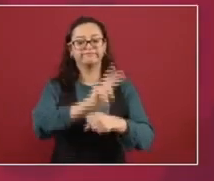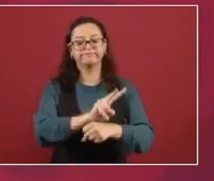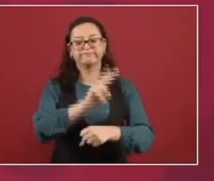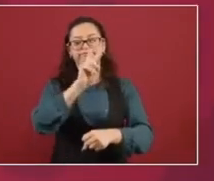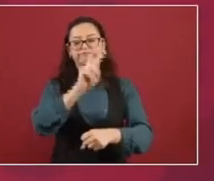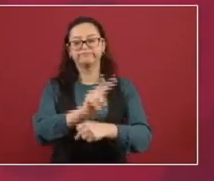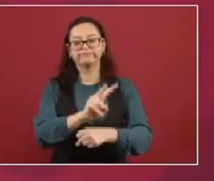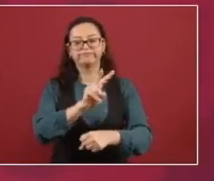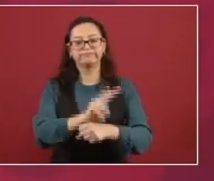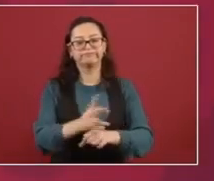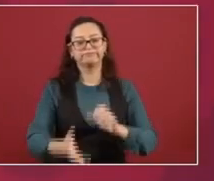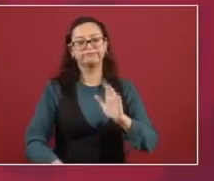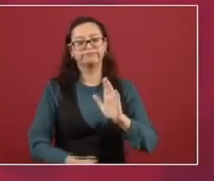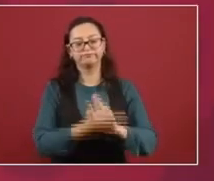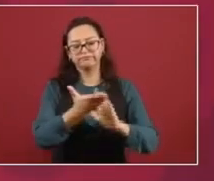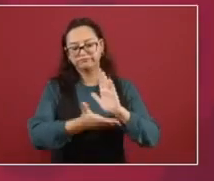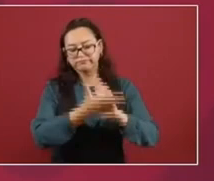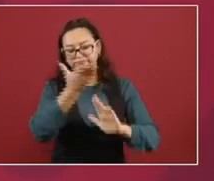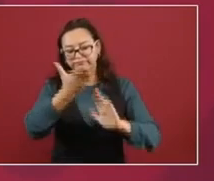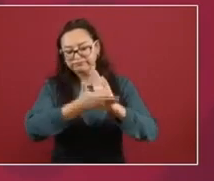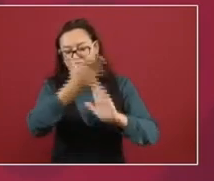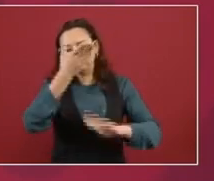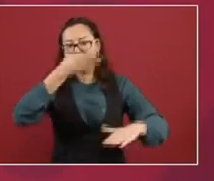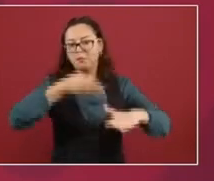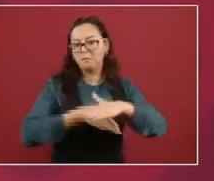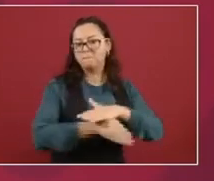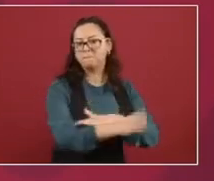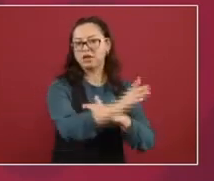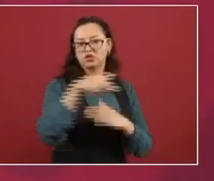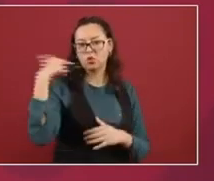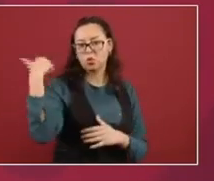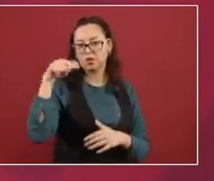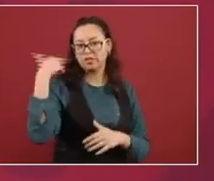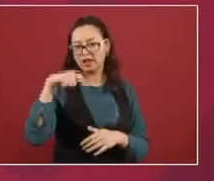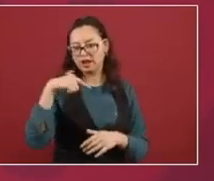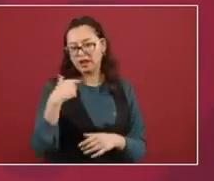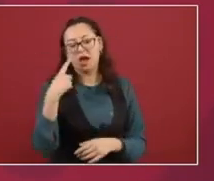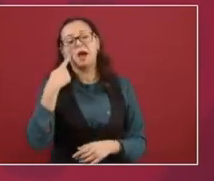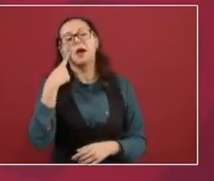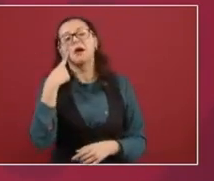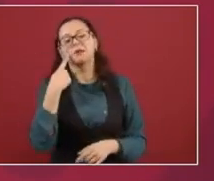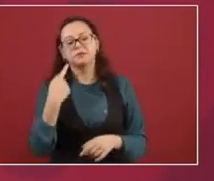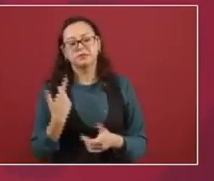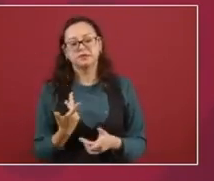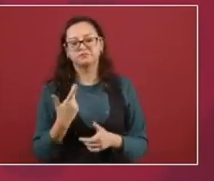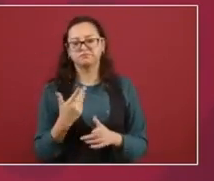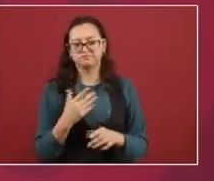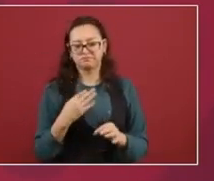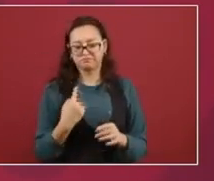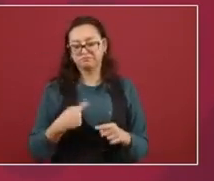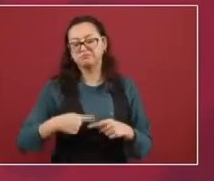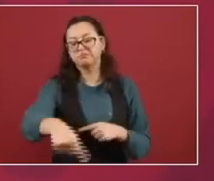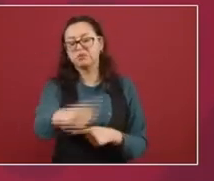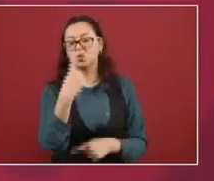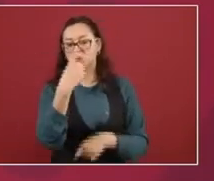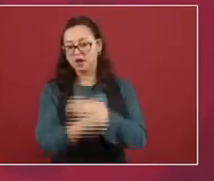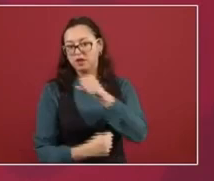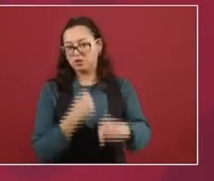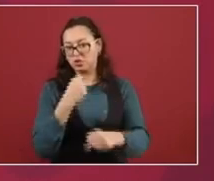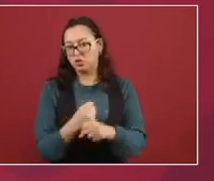la construcción del metro de Guadalajara, porque queremos terminar esa obra este